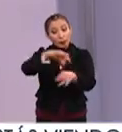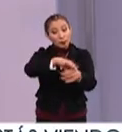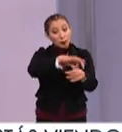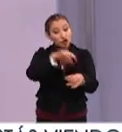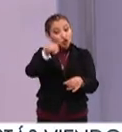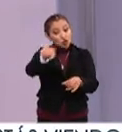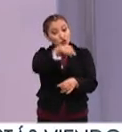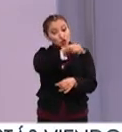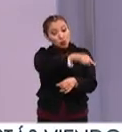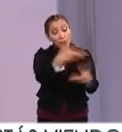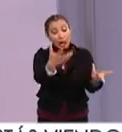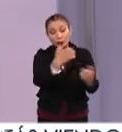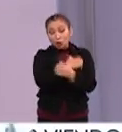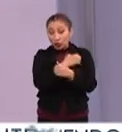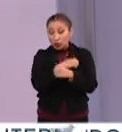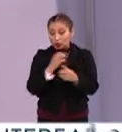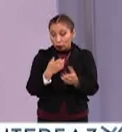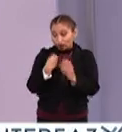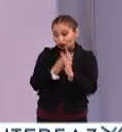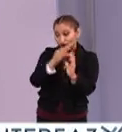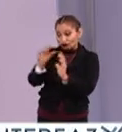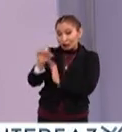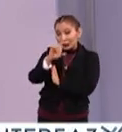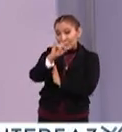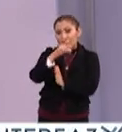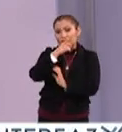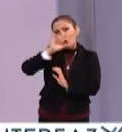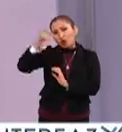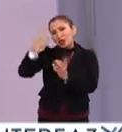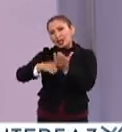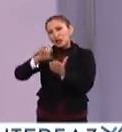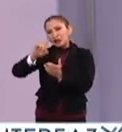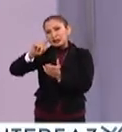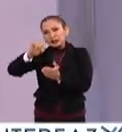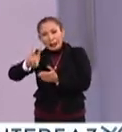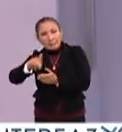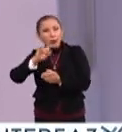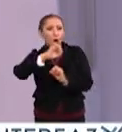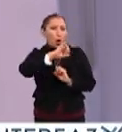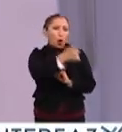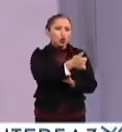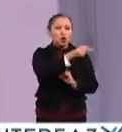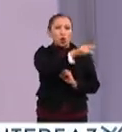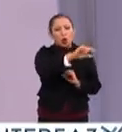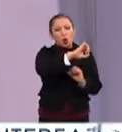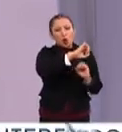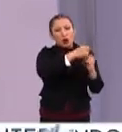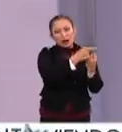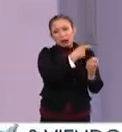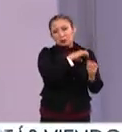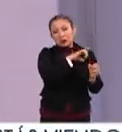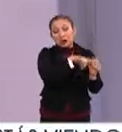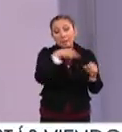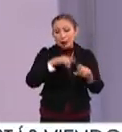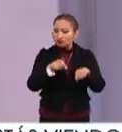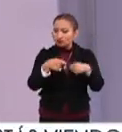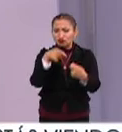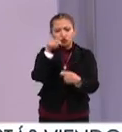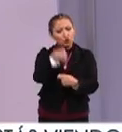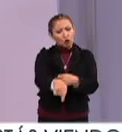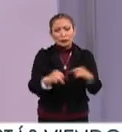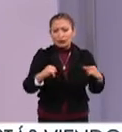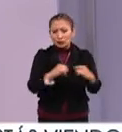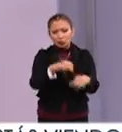electorales precisamente la educación cívica. Muchos pensarían que debería estar en la SEP, debería estar quizá en un organismo especializado, pero lo delega en